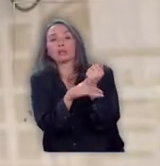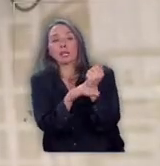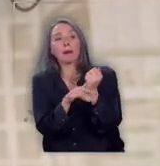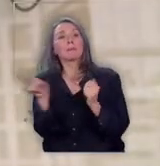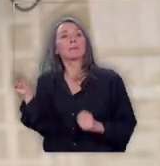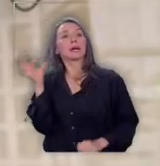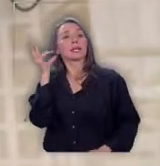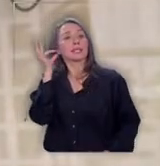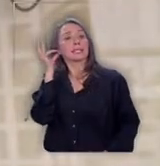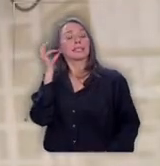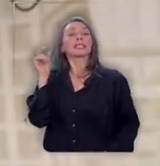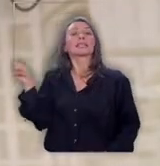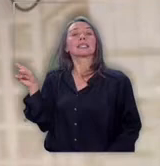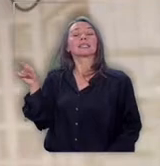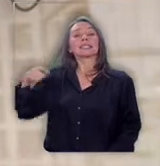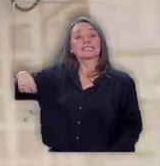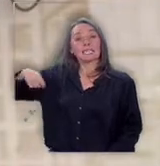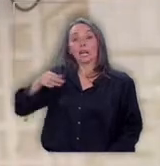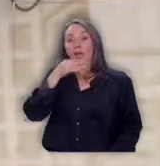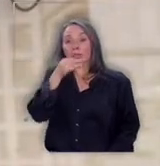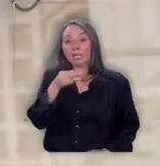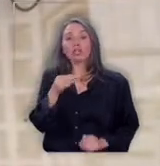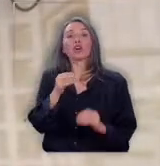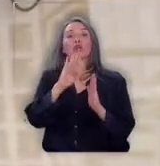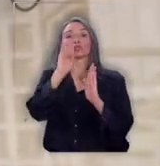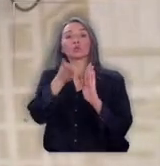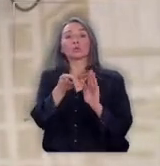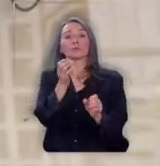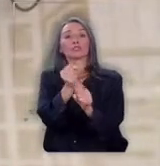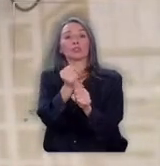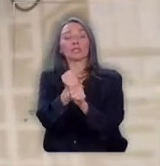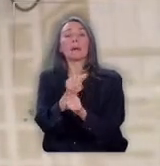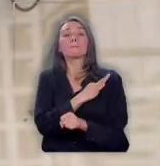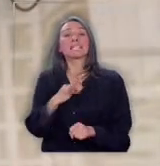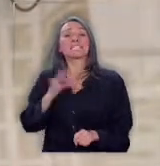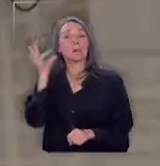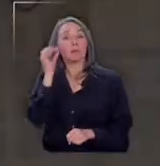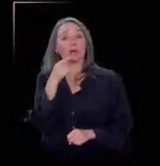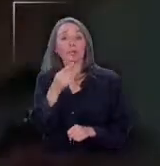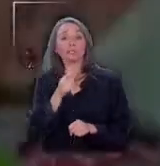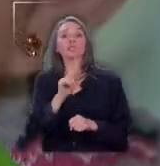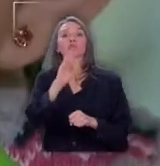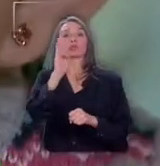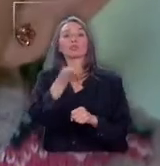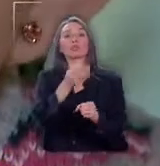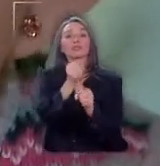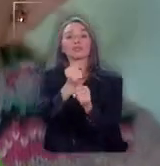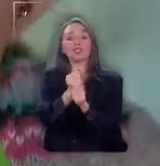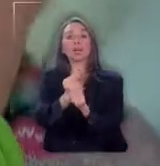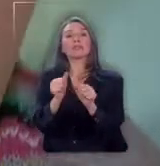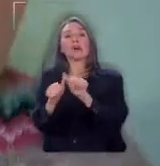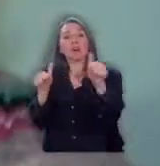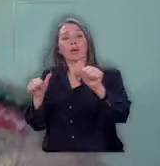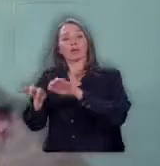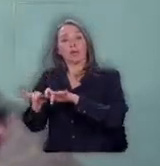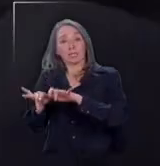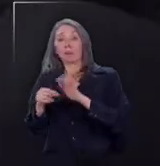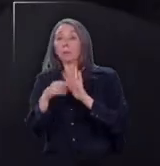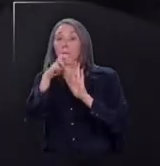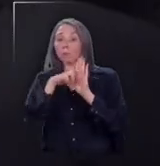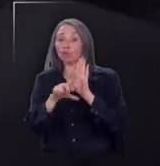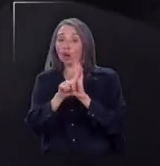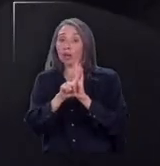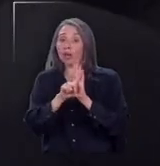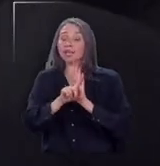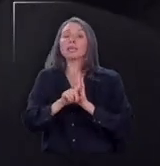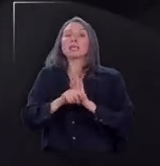planteó hoy día la suspensión del contrato de trabajo el teletrabajo no son la respuesta ni son la solución proyecto de postnatal de emergencia que por